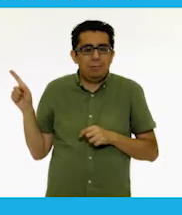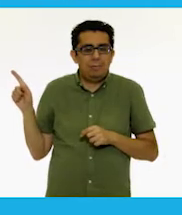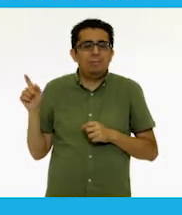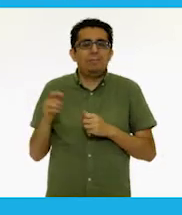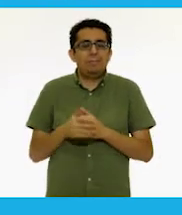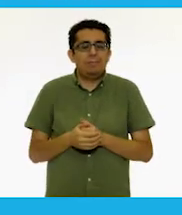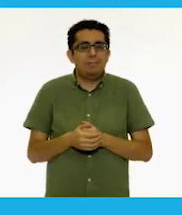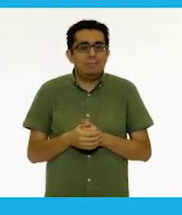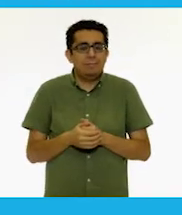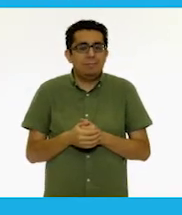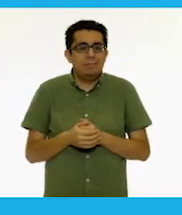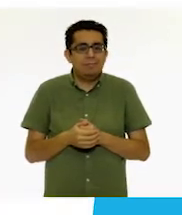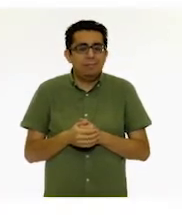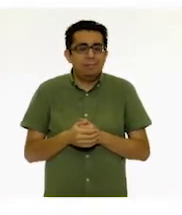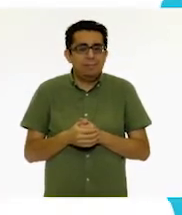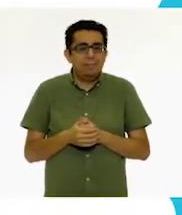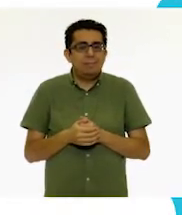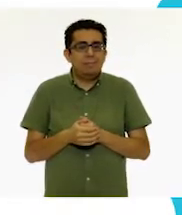conalitec.sep.gob.mx.